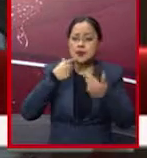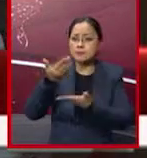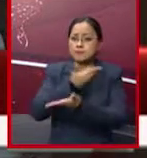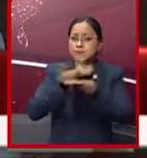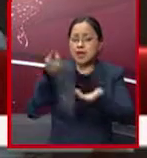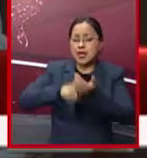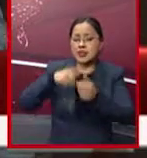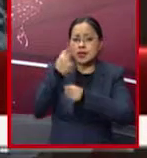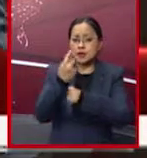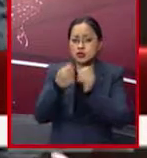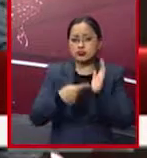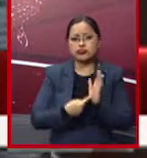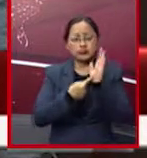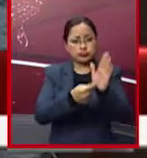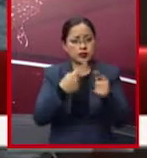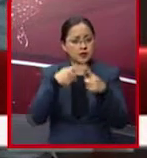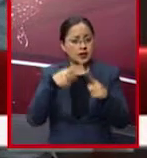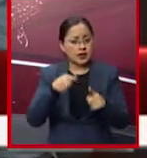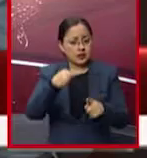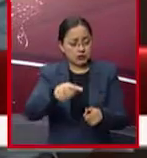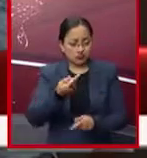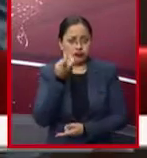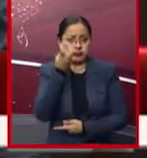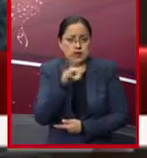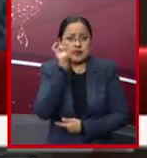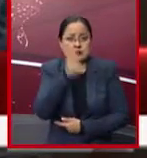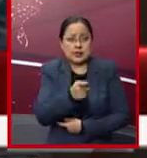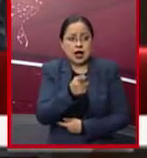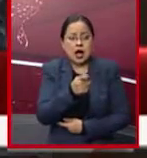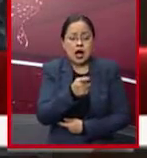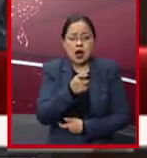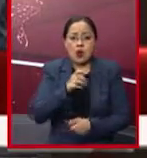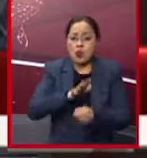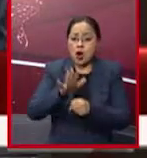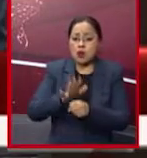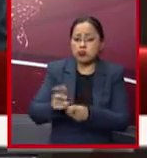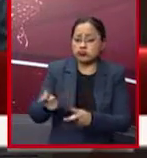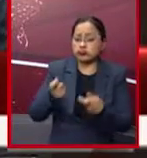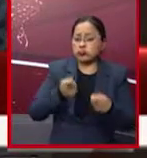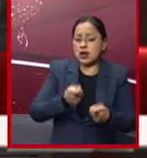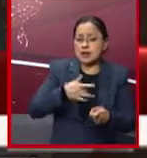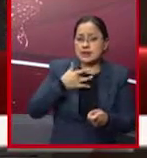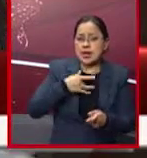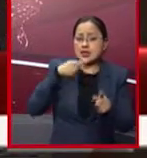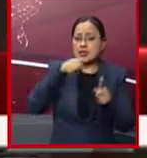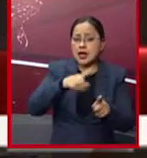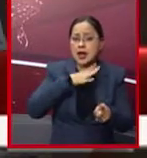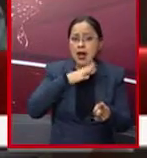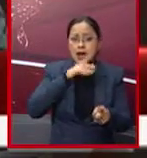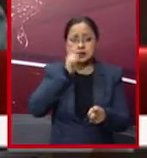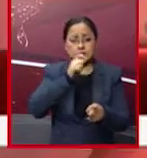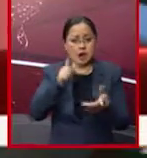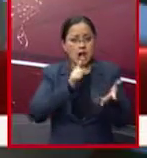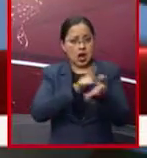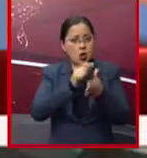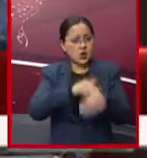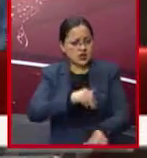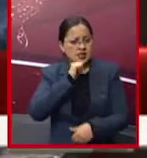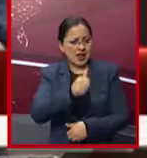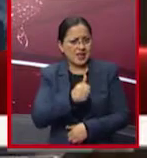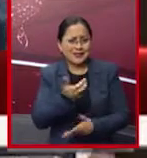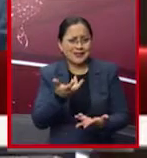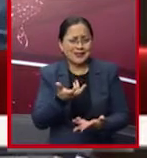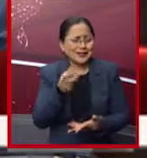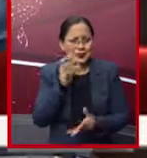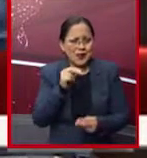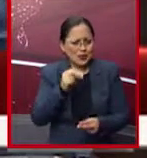medios de comunicación, razón por la cual consideramos que no se puede cuestionar su legitimidad.